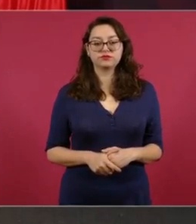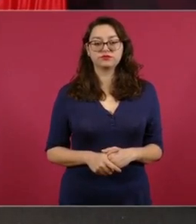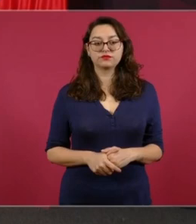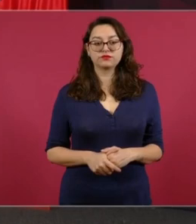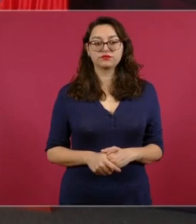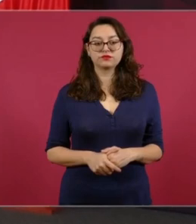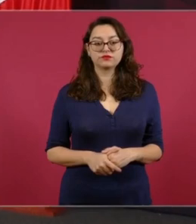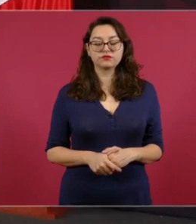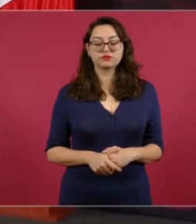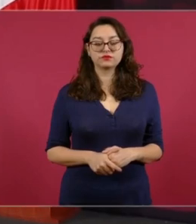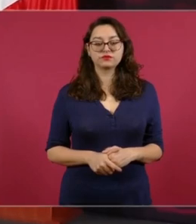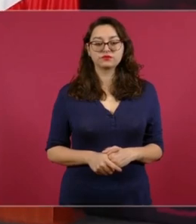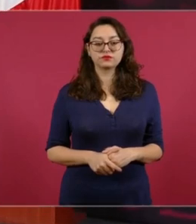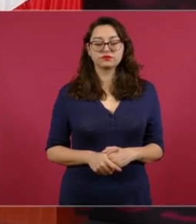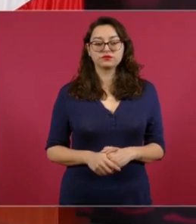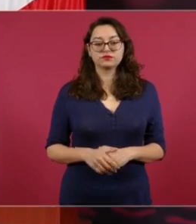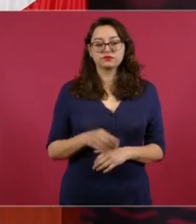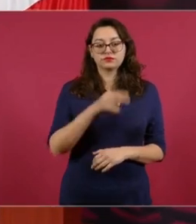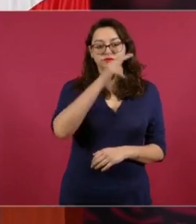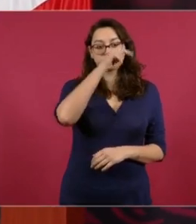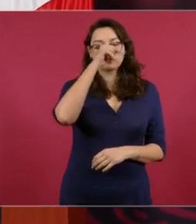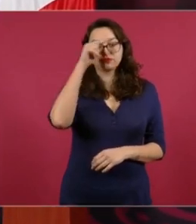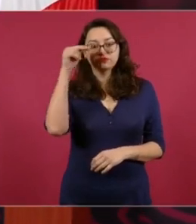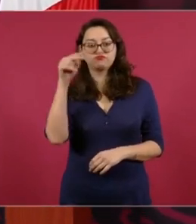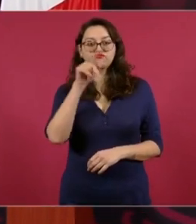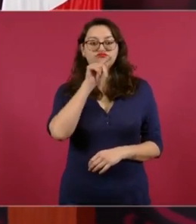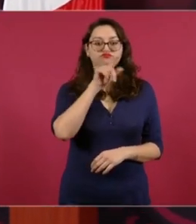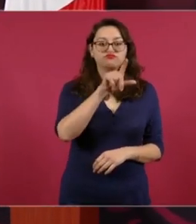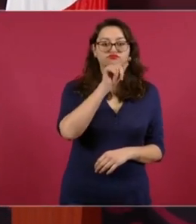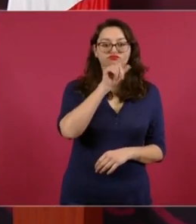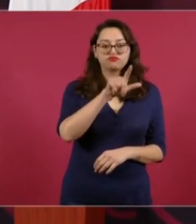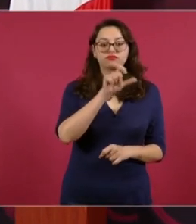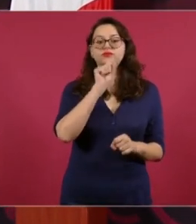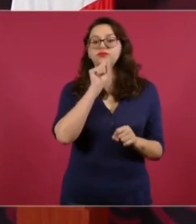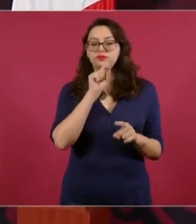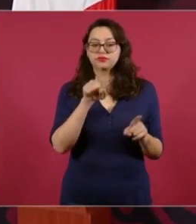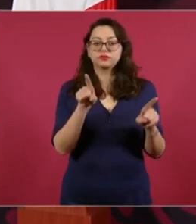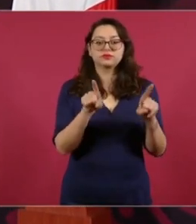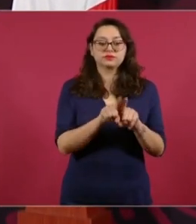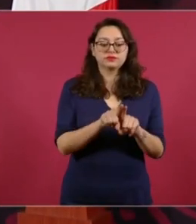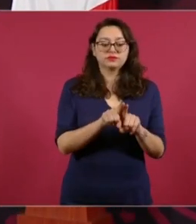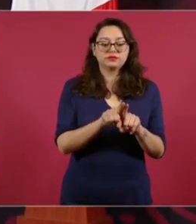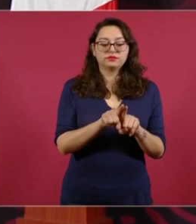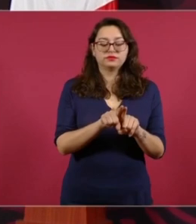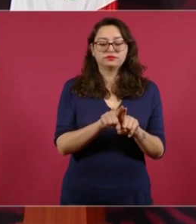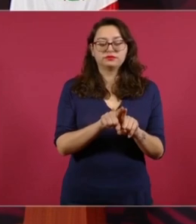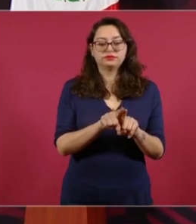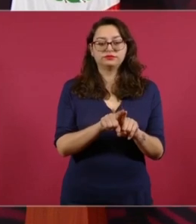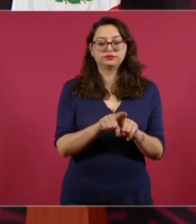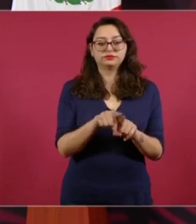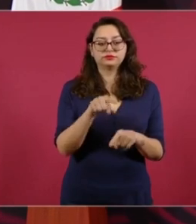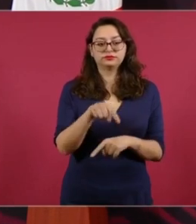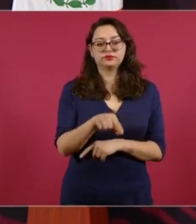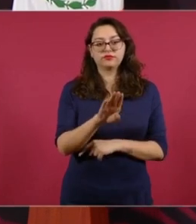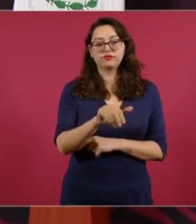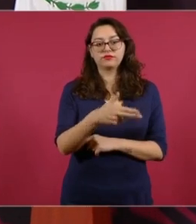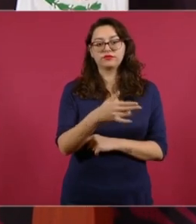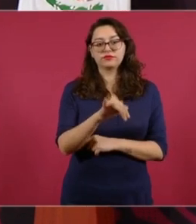en Nayarit y Jalisco, de Bahía de Banderas y